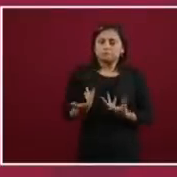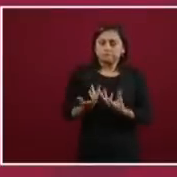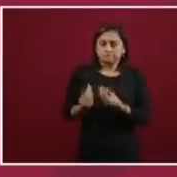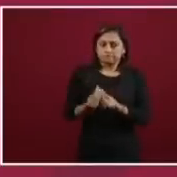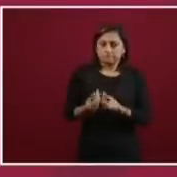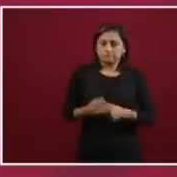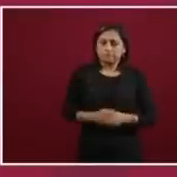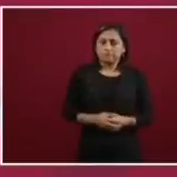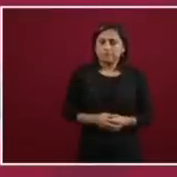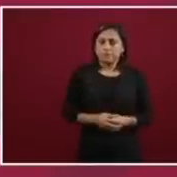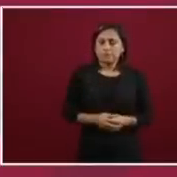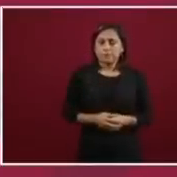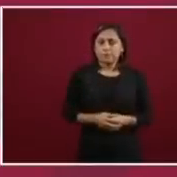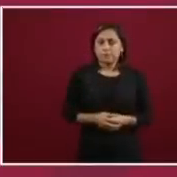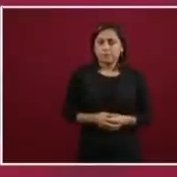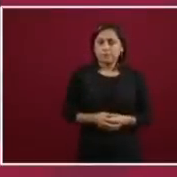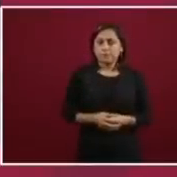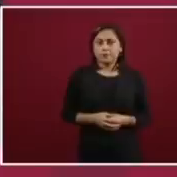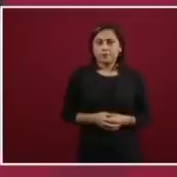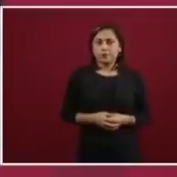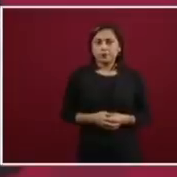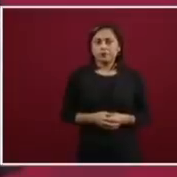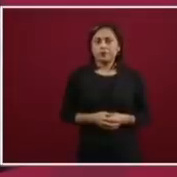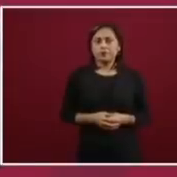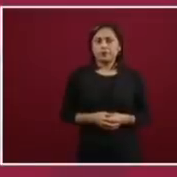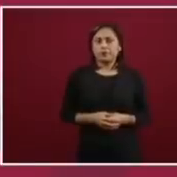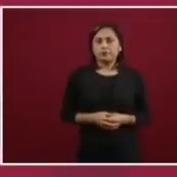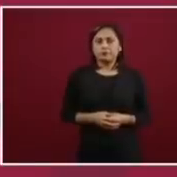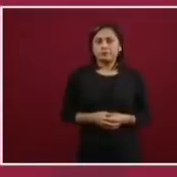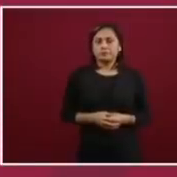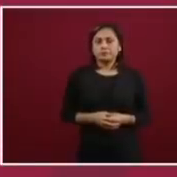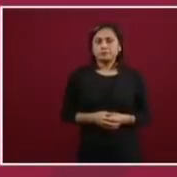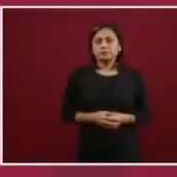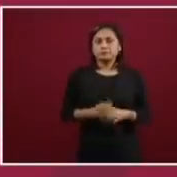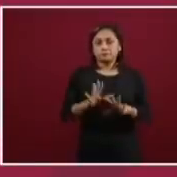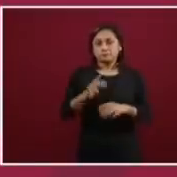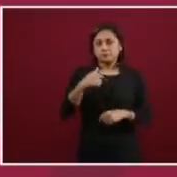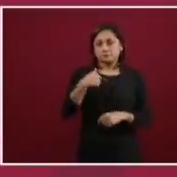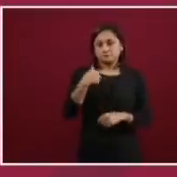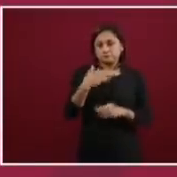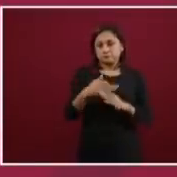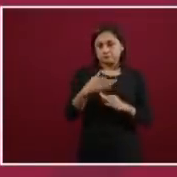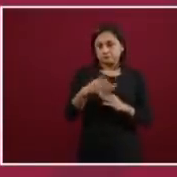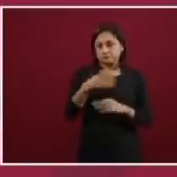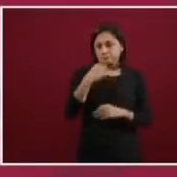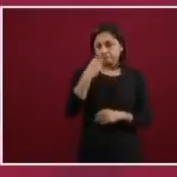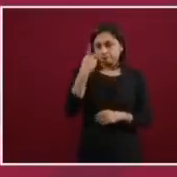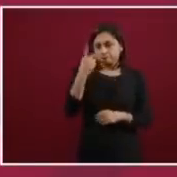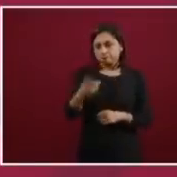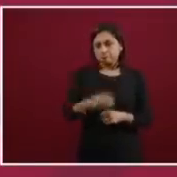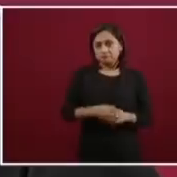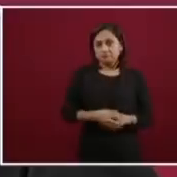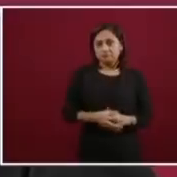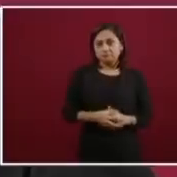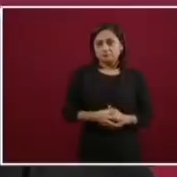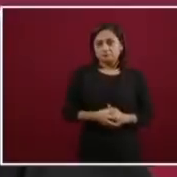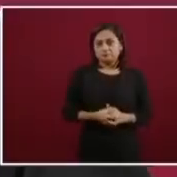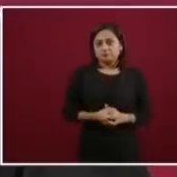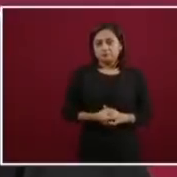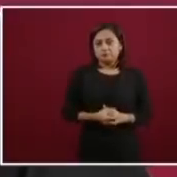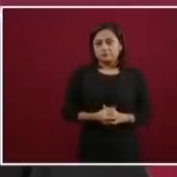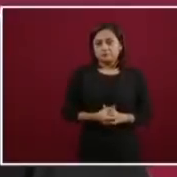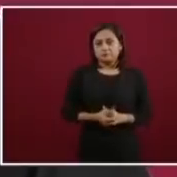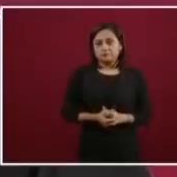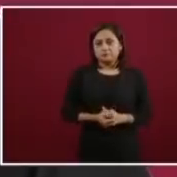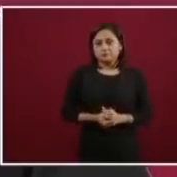y lo que voy a decir si tengo que